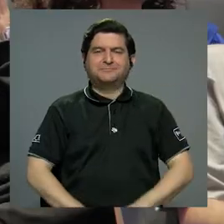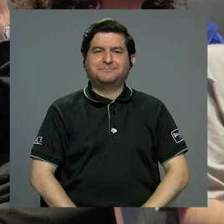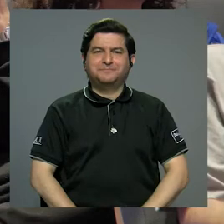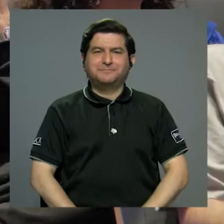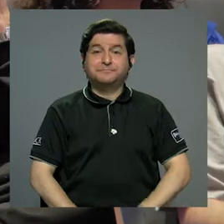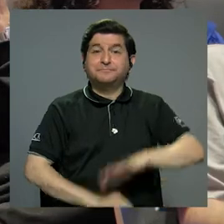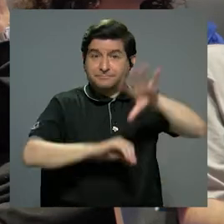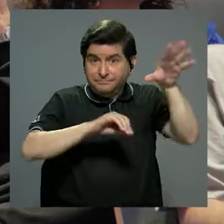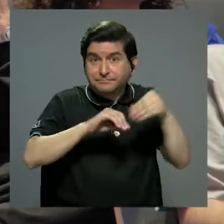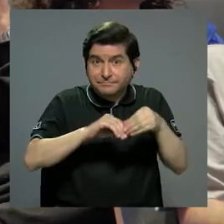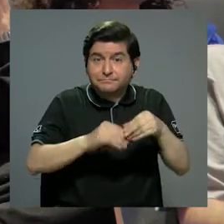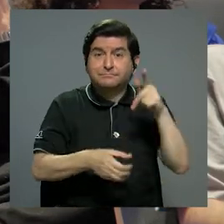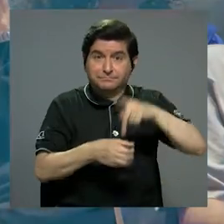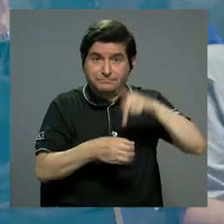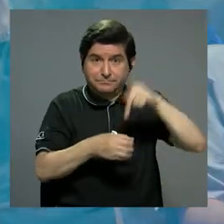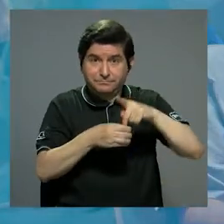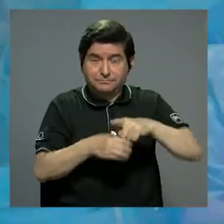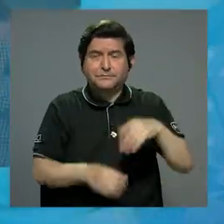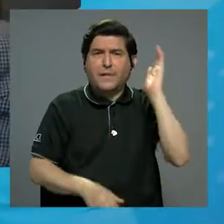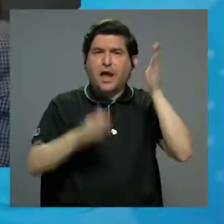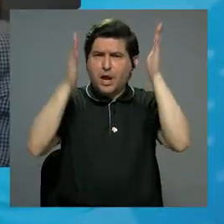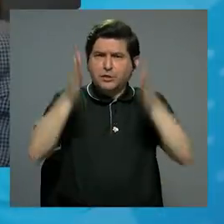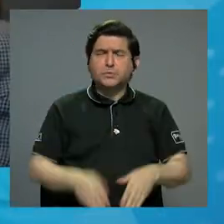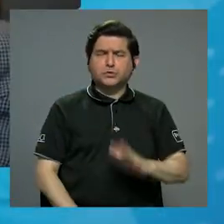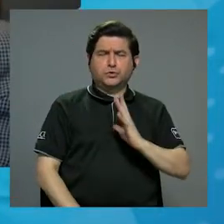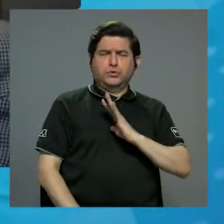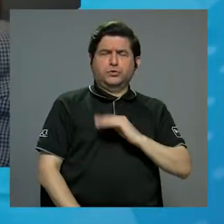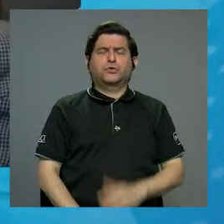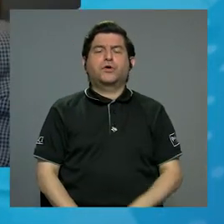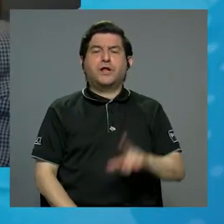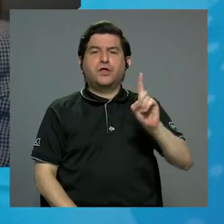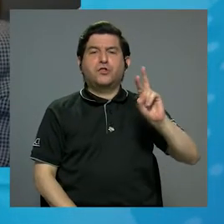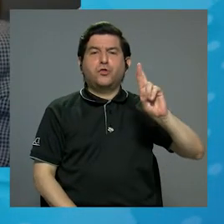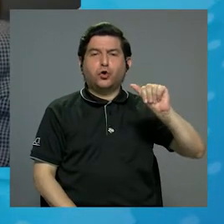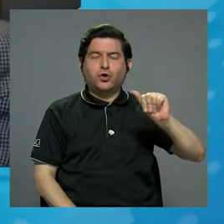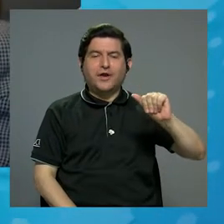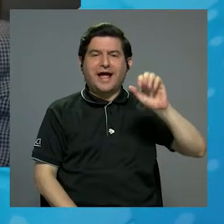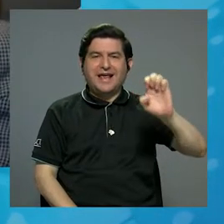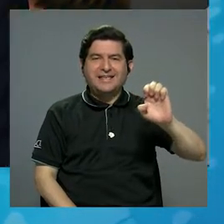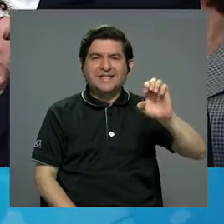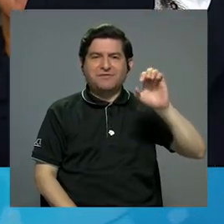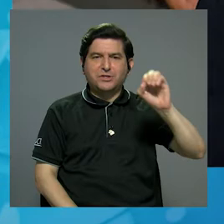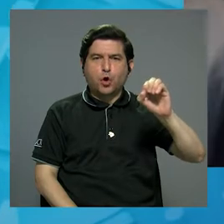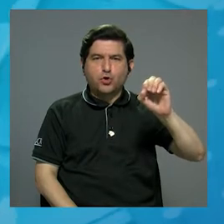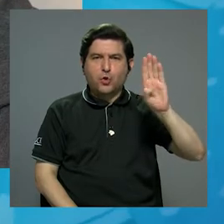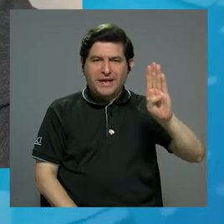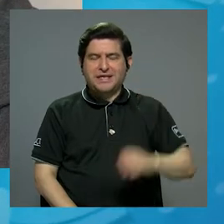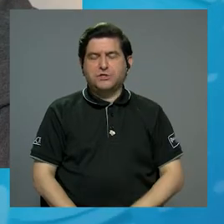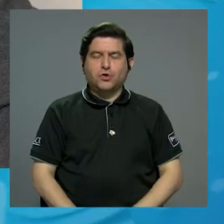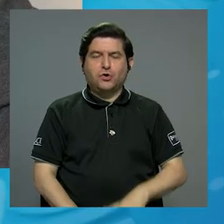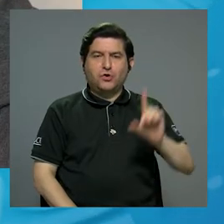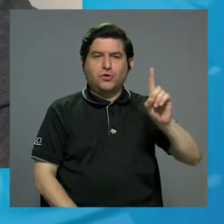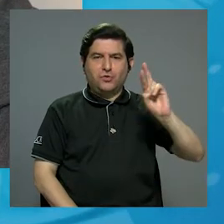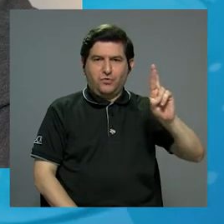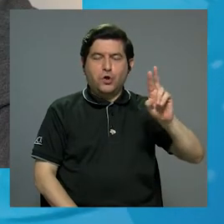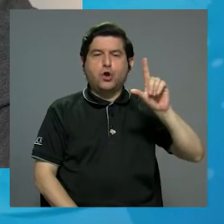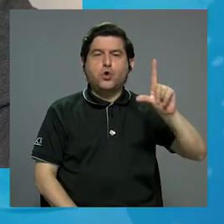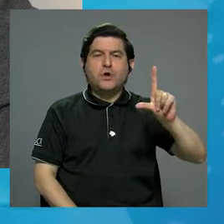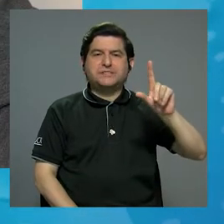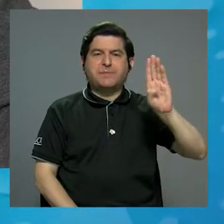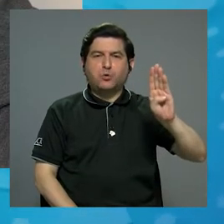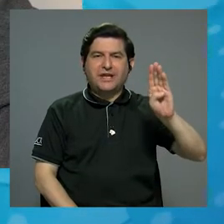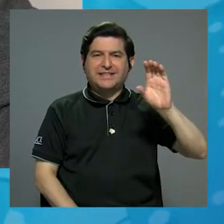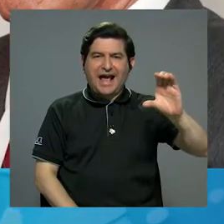Además, participarán expositores de lujo como la doctora Elizabeth Odio Benito, el doctor Luis Baudrit